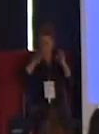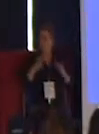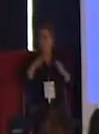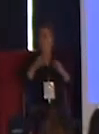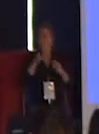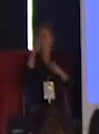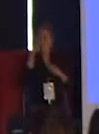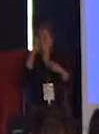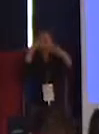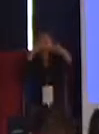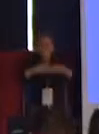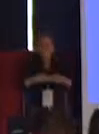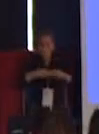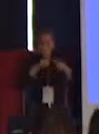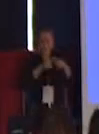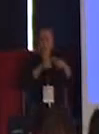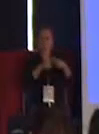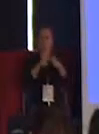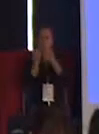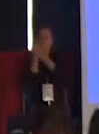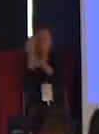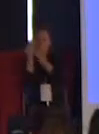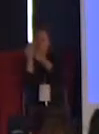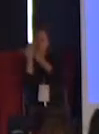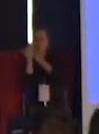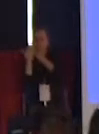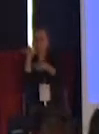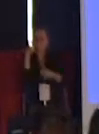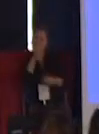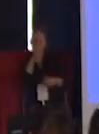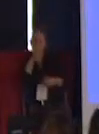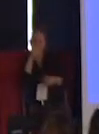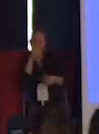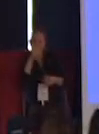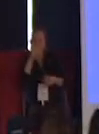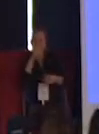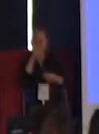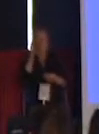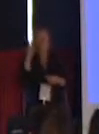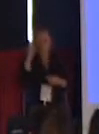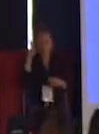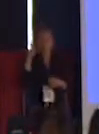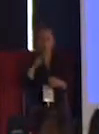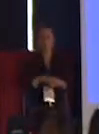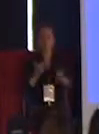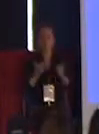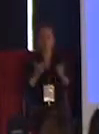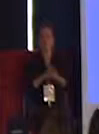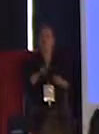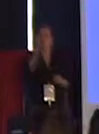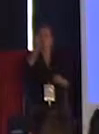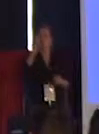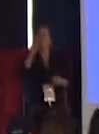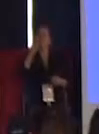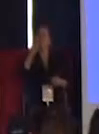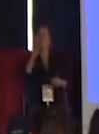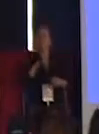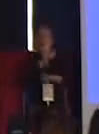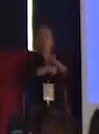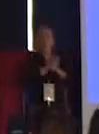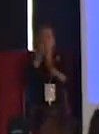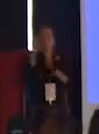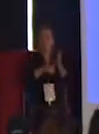veces discapacitado, atentado a la guerrilla, me volaron el dedo de la mano izquierda, 8 tiros de pistola que me metió un miliciano en Miraflores, Guaviare, el 3 de febrero del 98